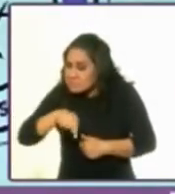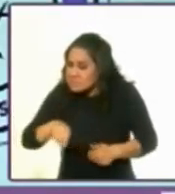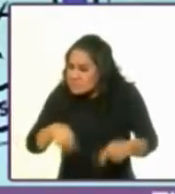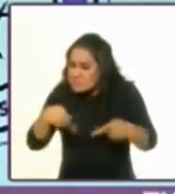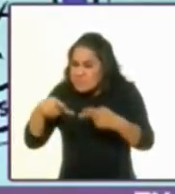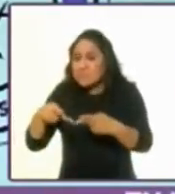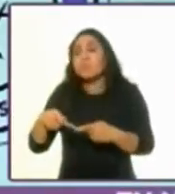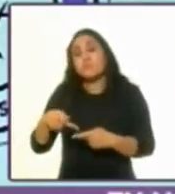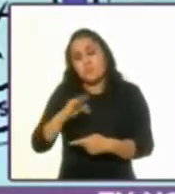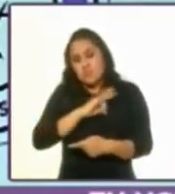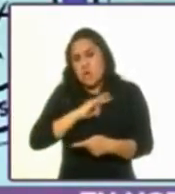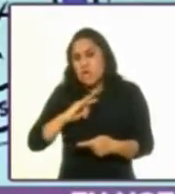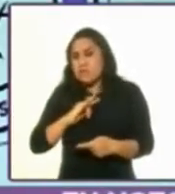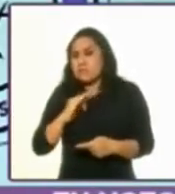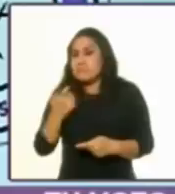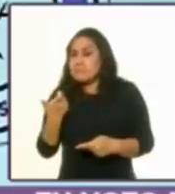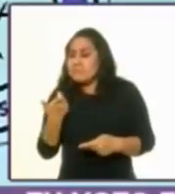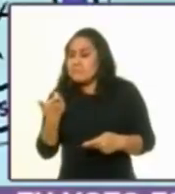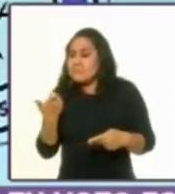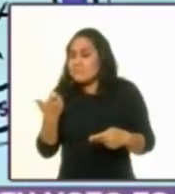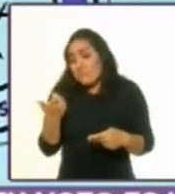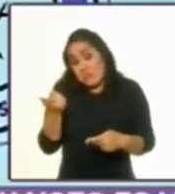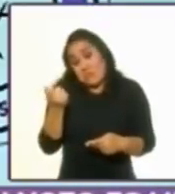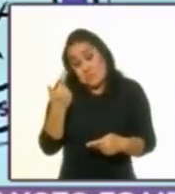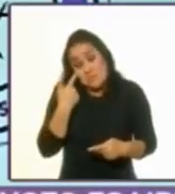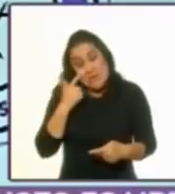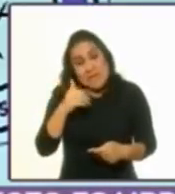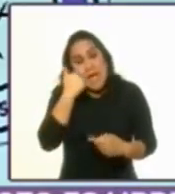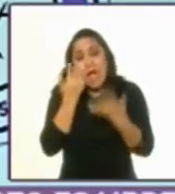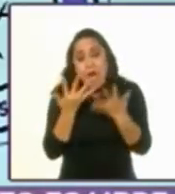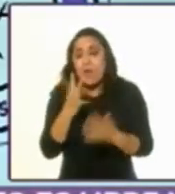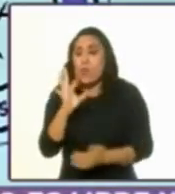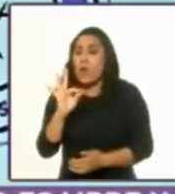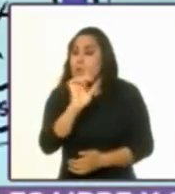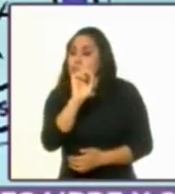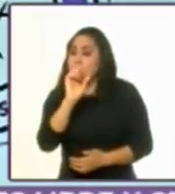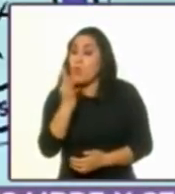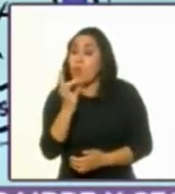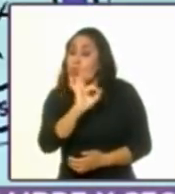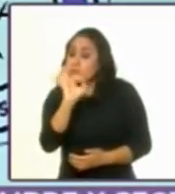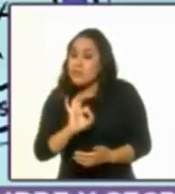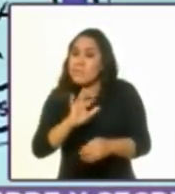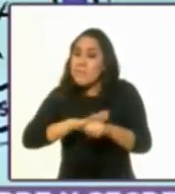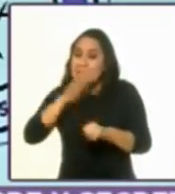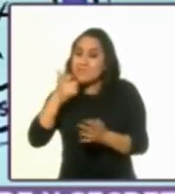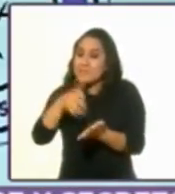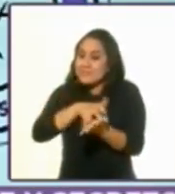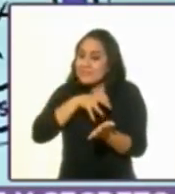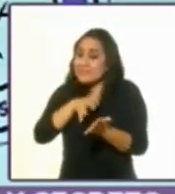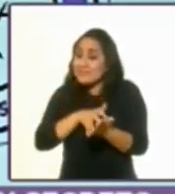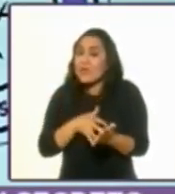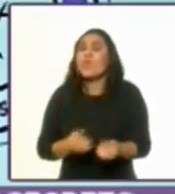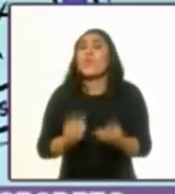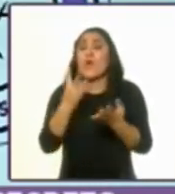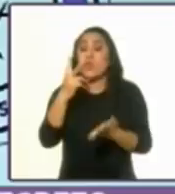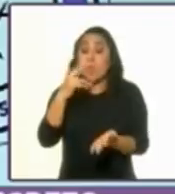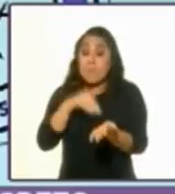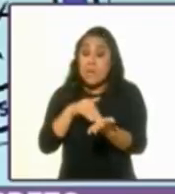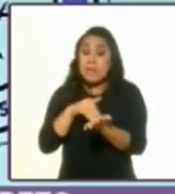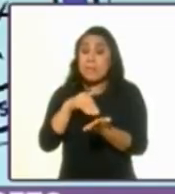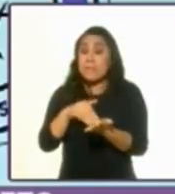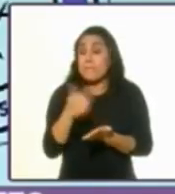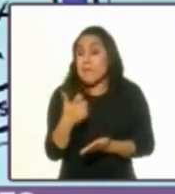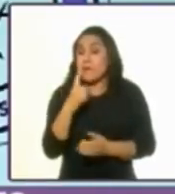ahorrarse por lo menos aspiramos a un 40 por ciento de ahorro eso significa dos mil millones de pesos